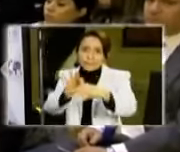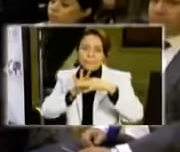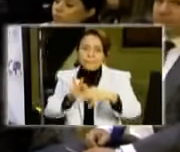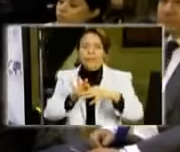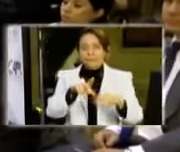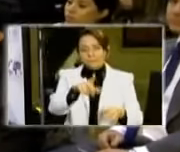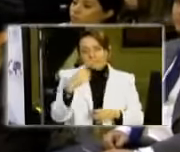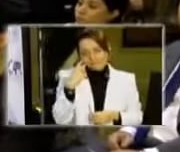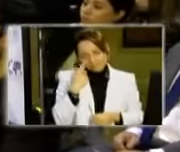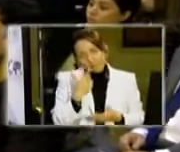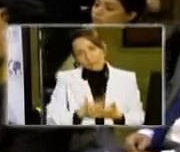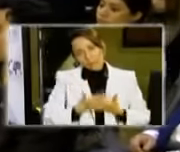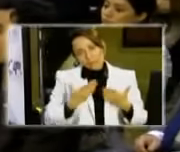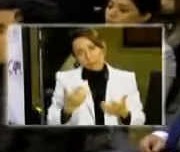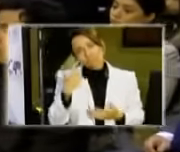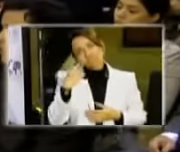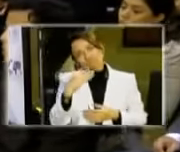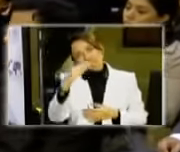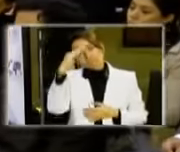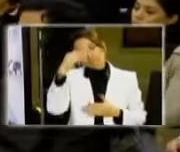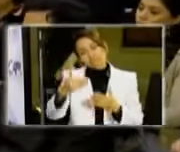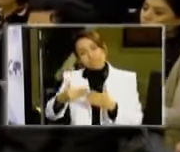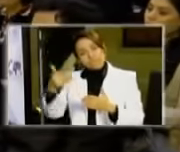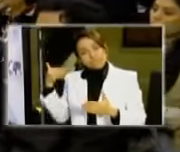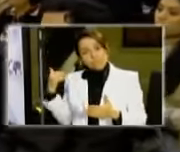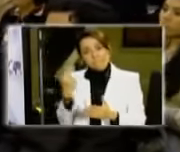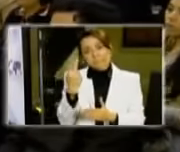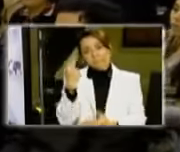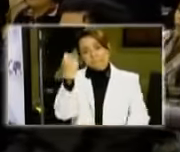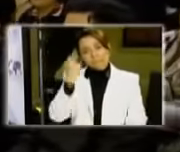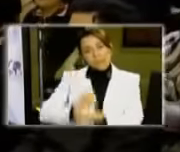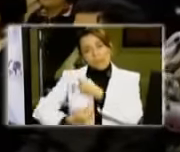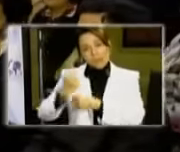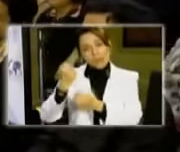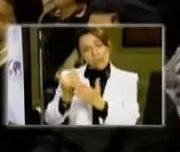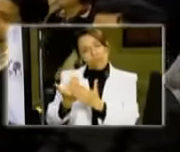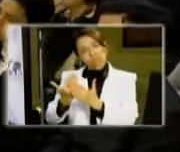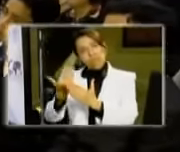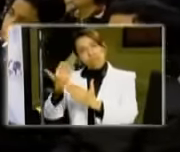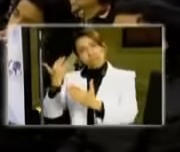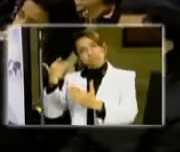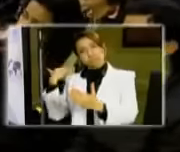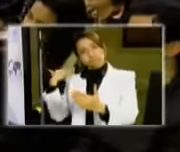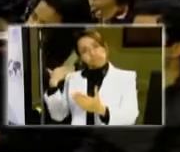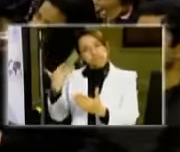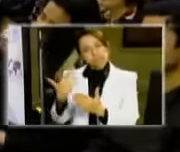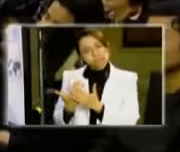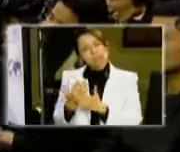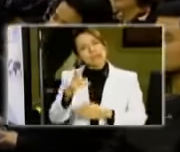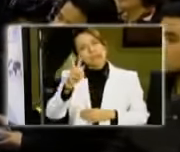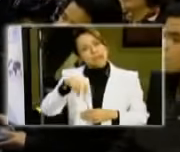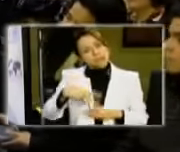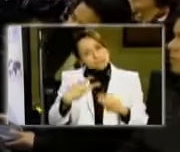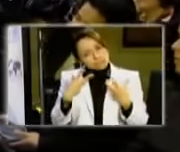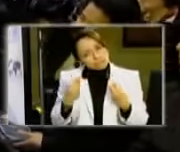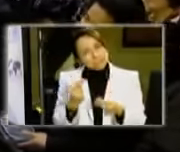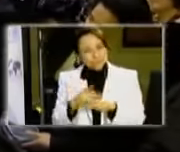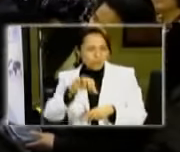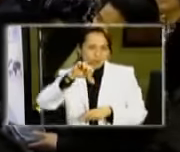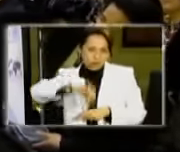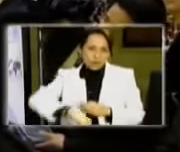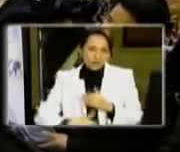atrás, muchos autores han sostenido, lo recordaba el canciller Meade esta mañana, han sostenido contra